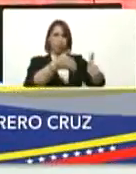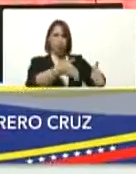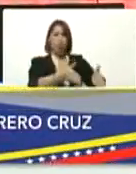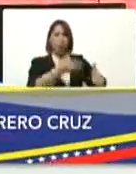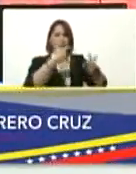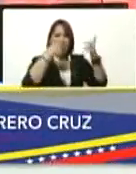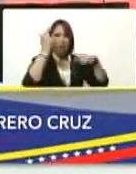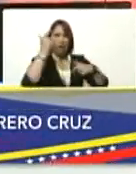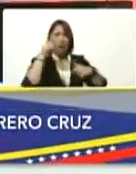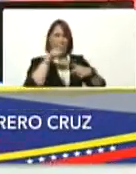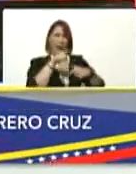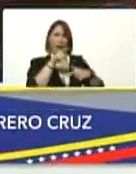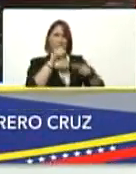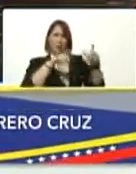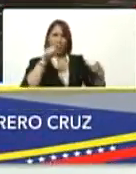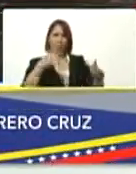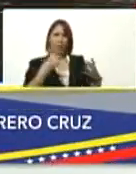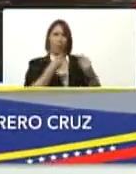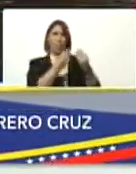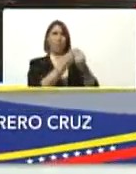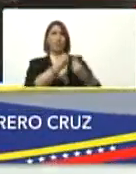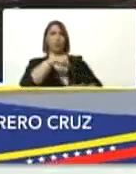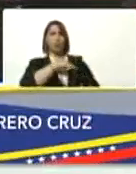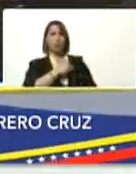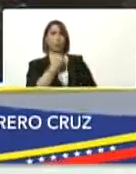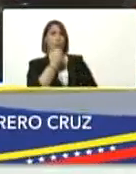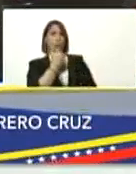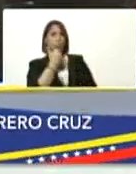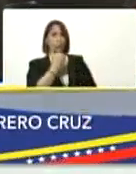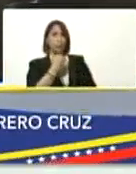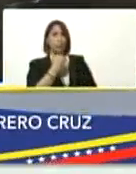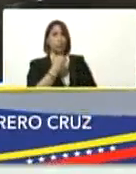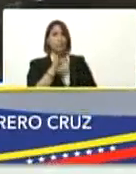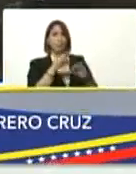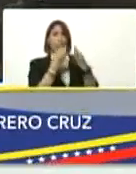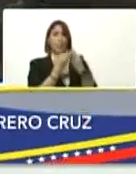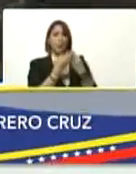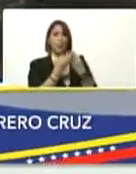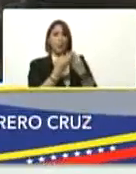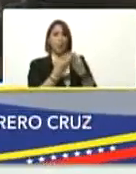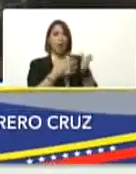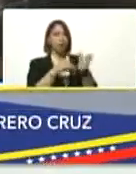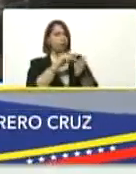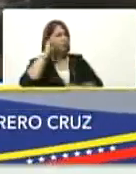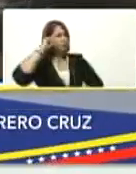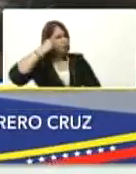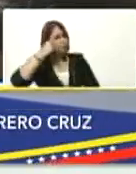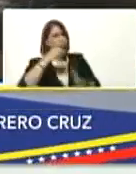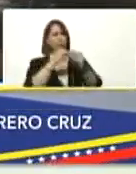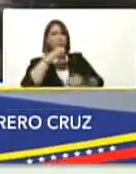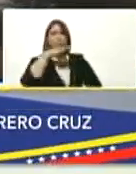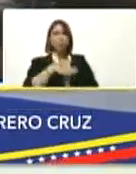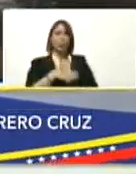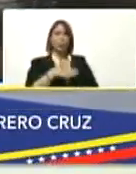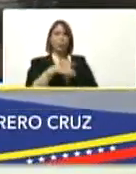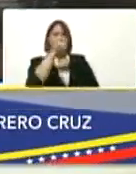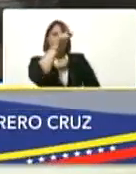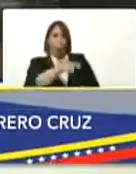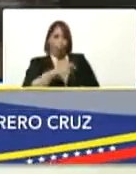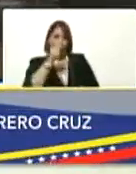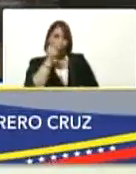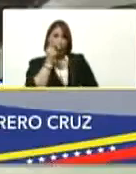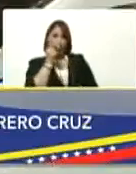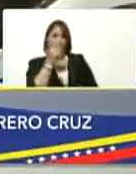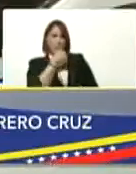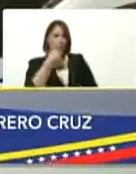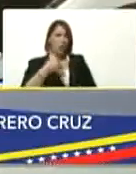nos acompañó, estuvimos casi en familia, rememorando toda la historia de ese gigante, del